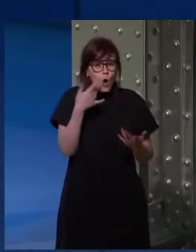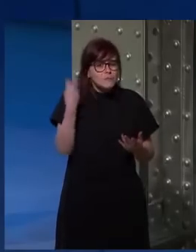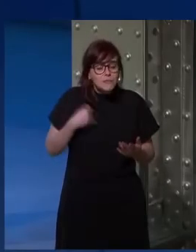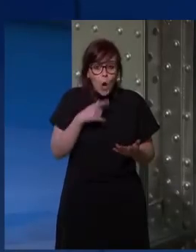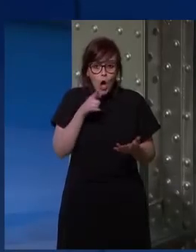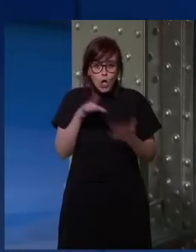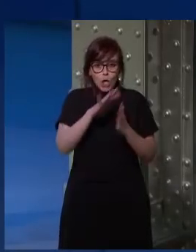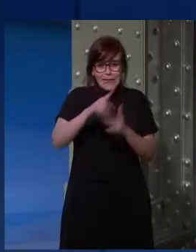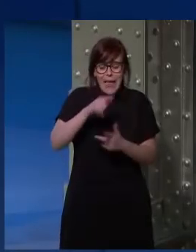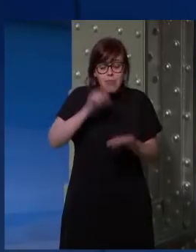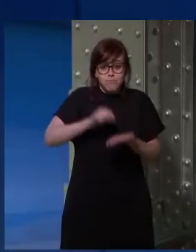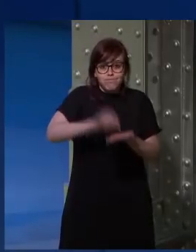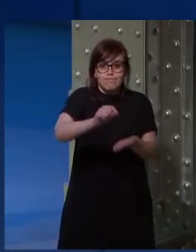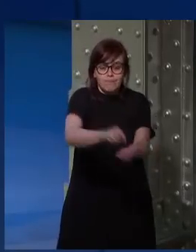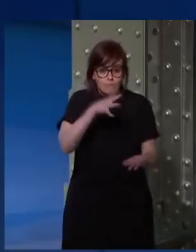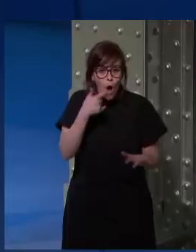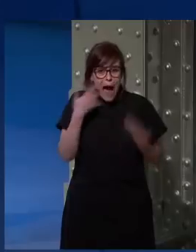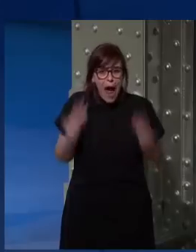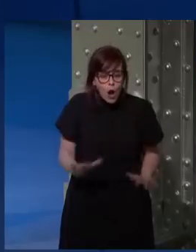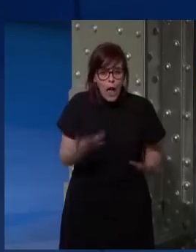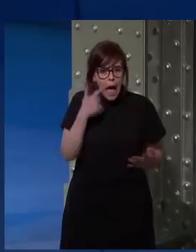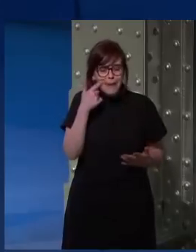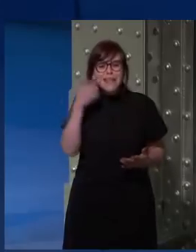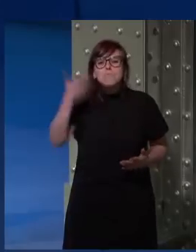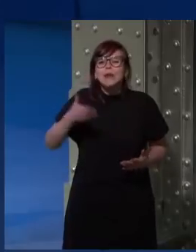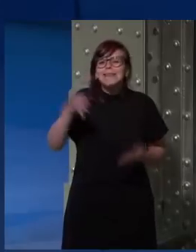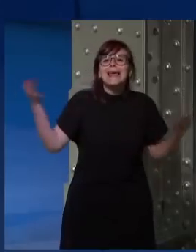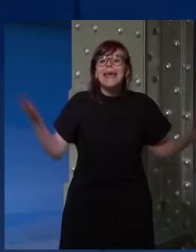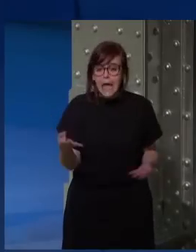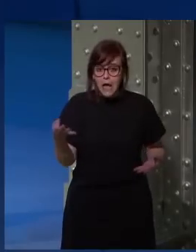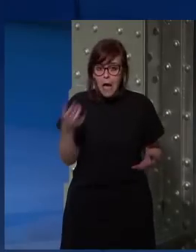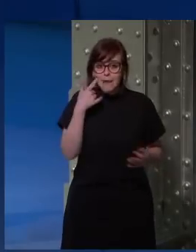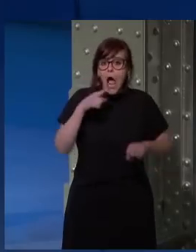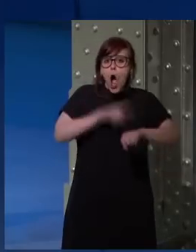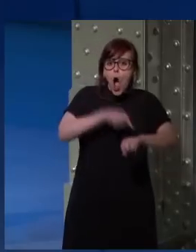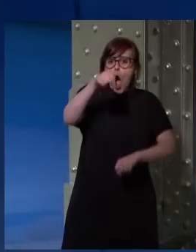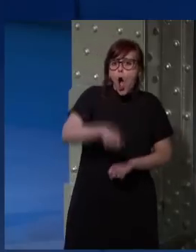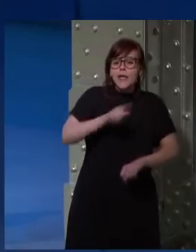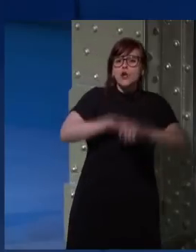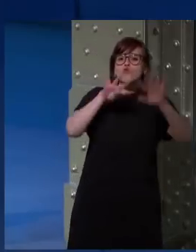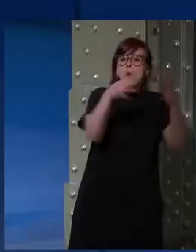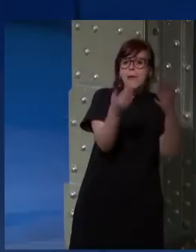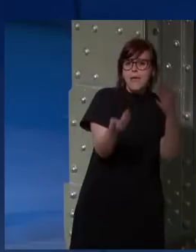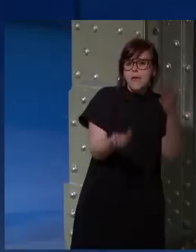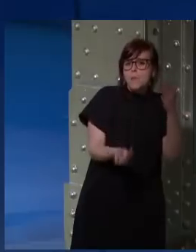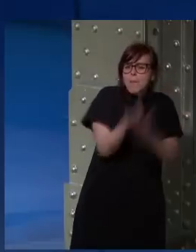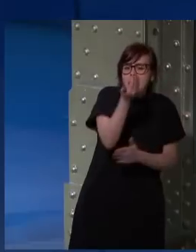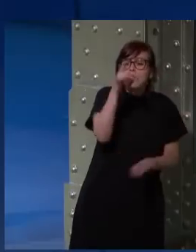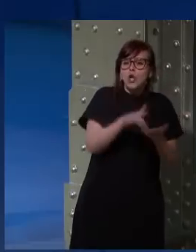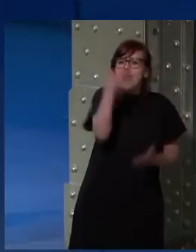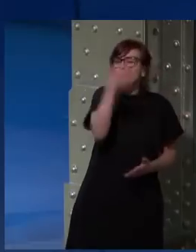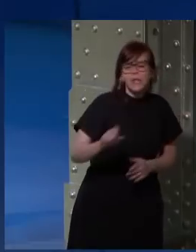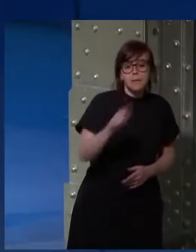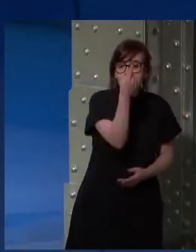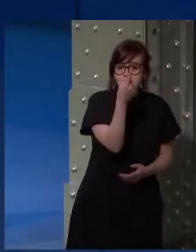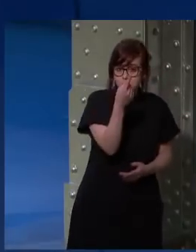lo anterior, simplemente por ser lo último. Dice, pues mire, no, lo importante era lo que ha pasado a las 9 de la mañana y desde las 9 hasta las 5 de la tarde me